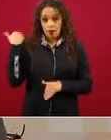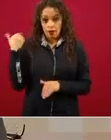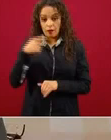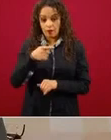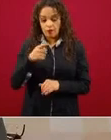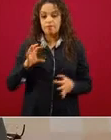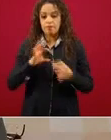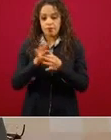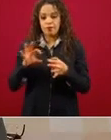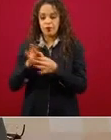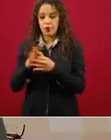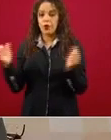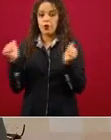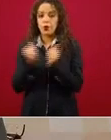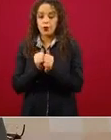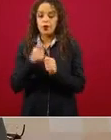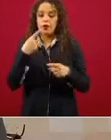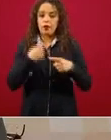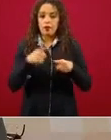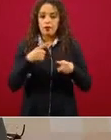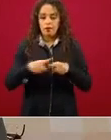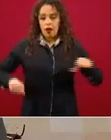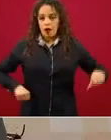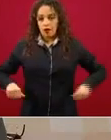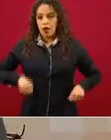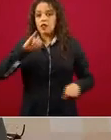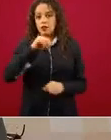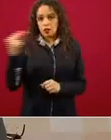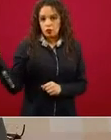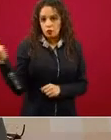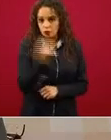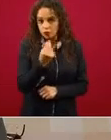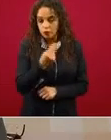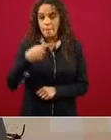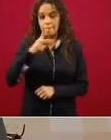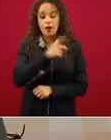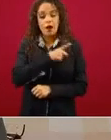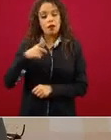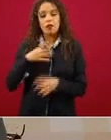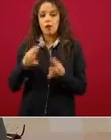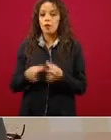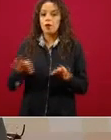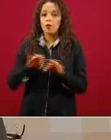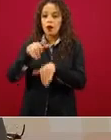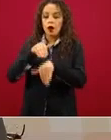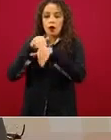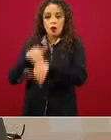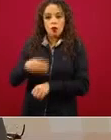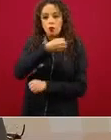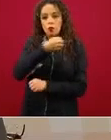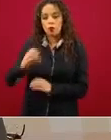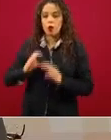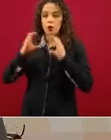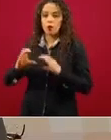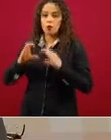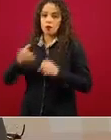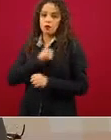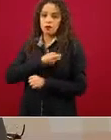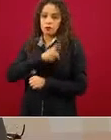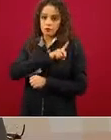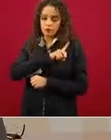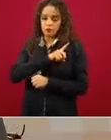esenciales, y la condición es que cumplan con los protocolos de seguridad sanitaria. En un momento dado, en cualquiera de estas obras o cualquier